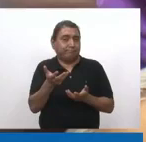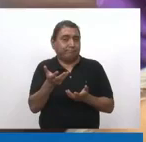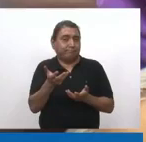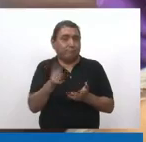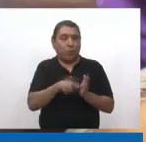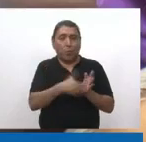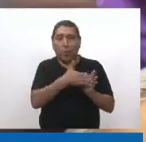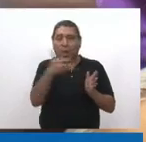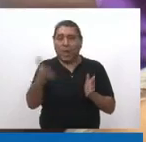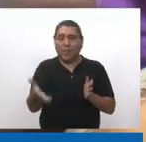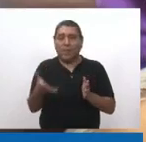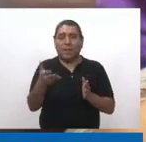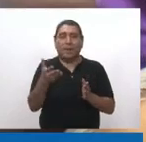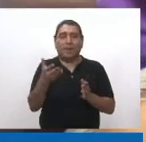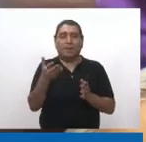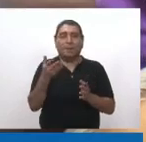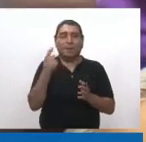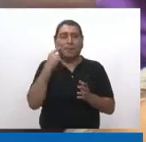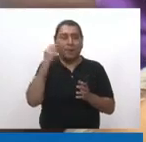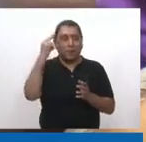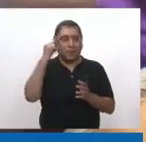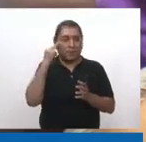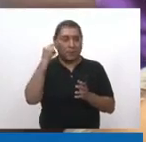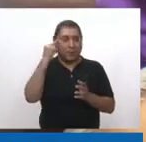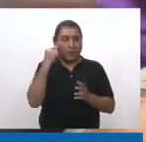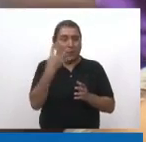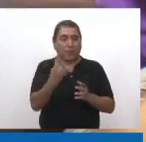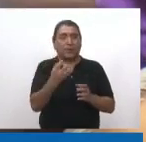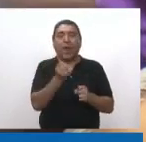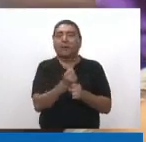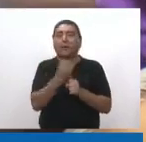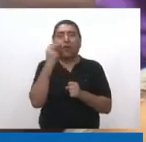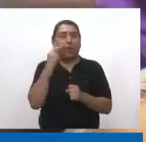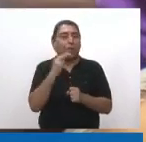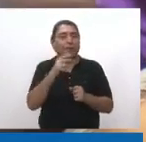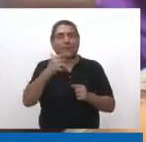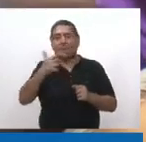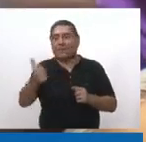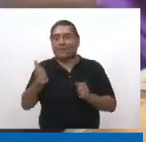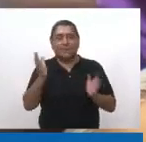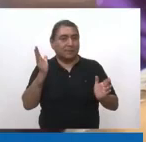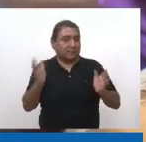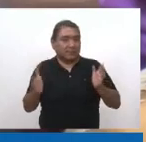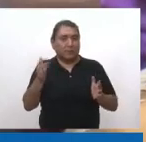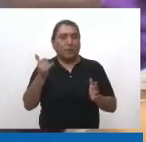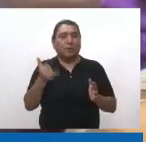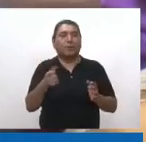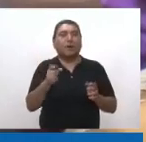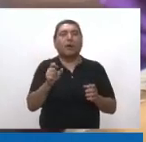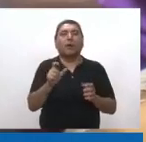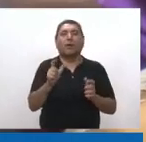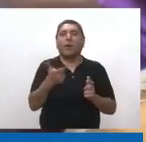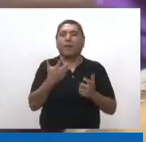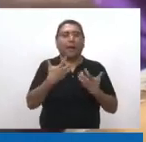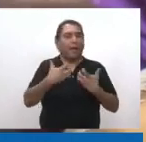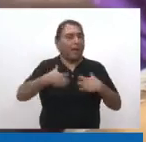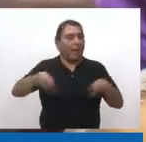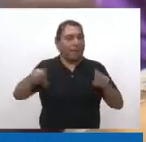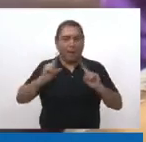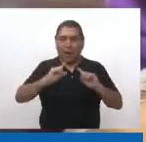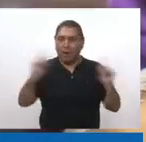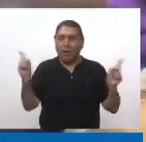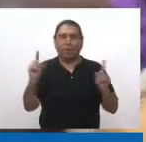Durante el 94 hasta el 2006 hubo una inconstitucionalidad por omisión, no había bicameral, no se había sancionado